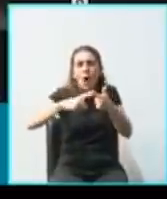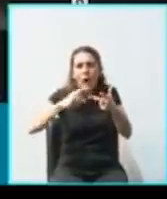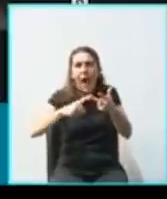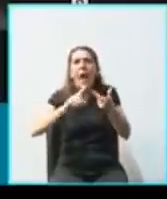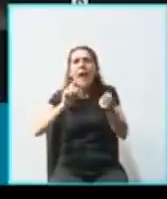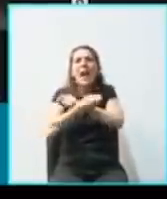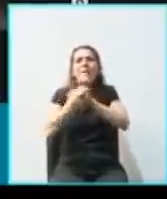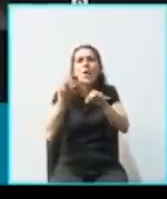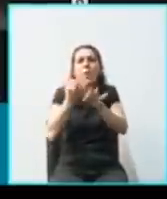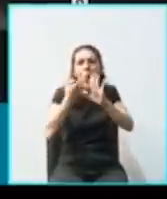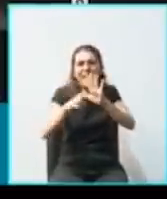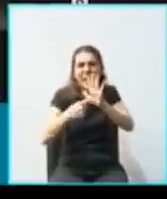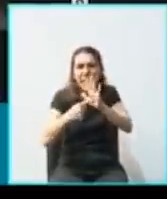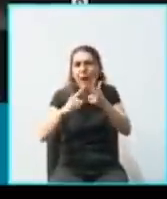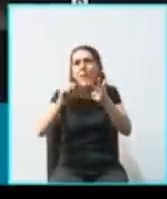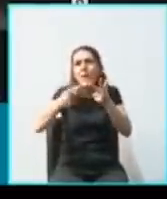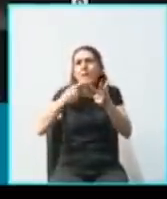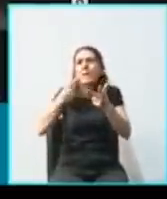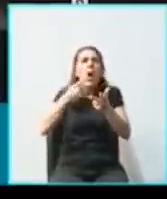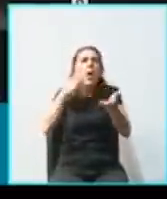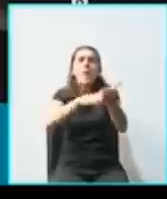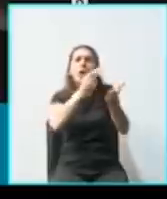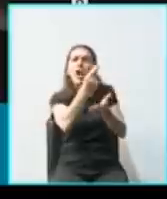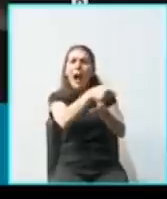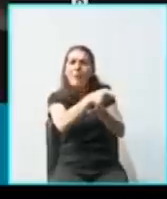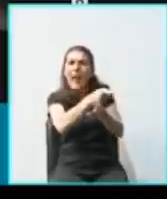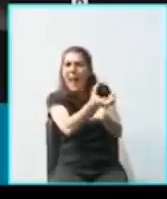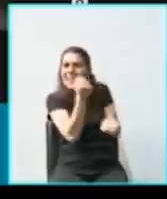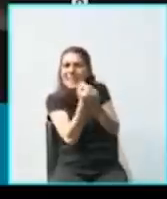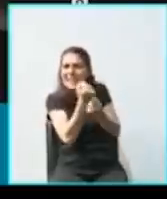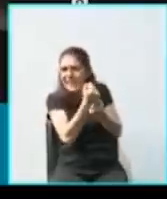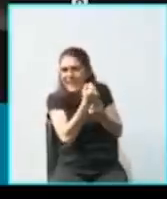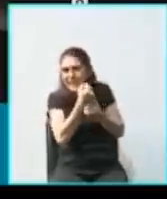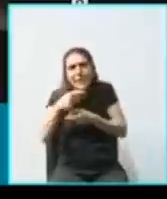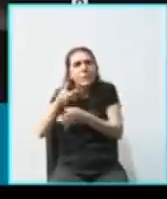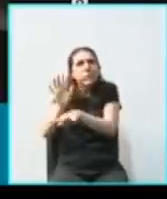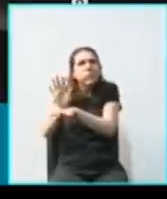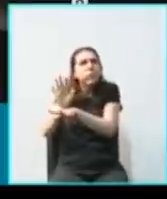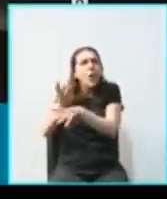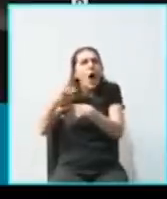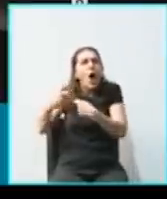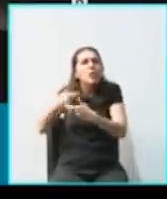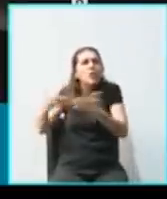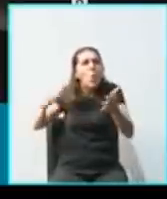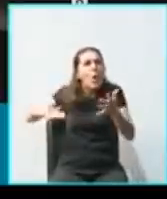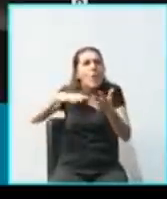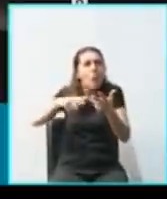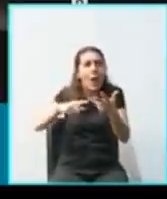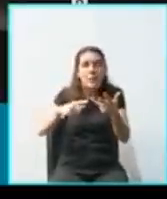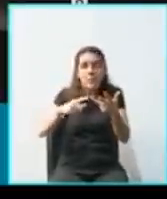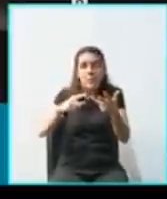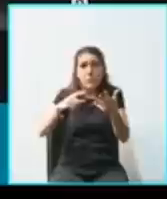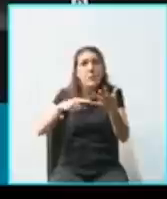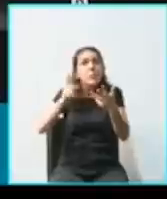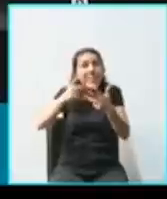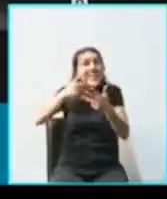estas reformas impositivas que quitan impuestos al capital y graban el consumo popular. Fue el programa